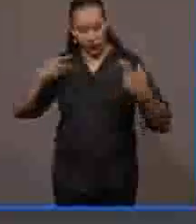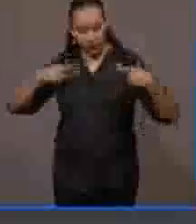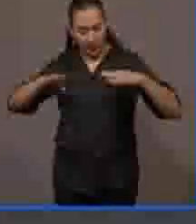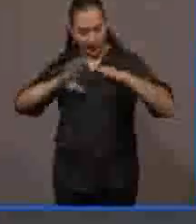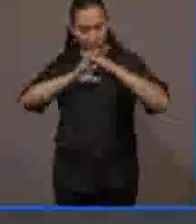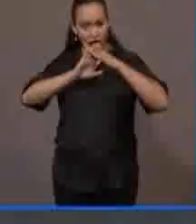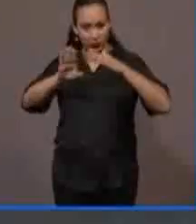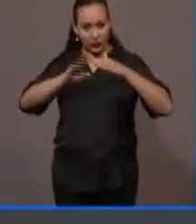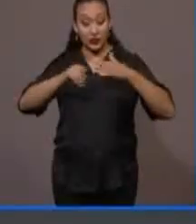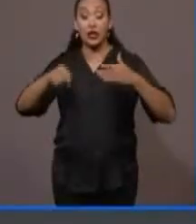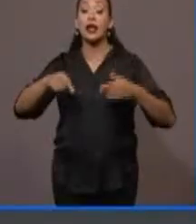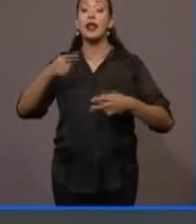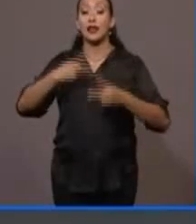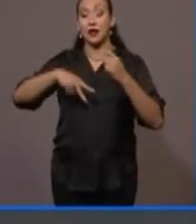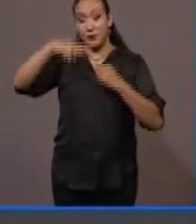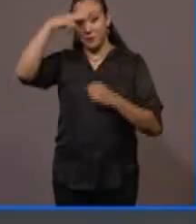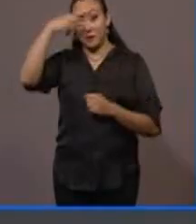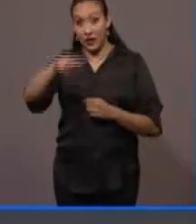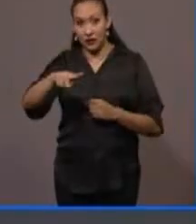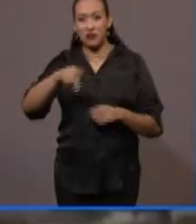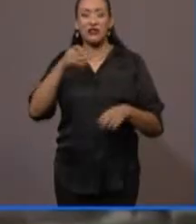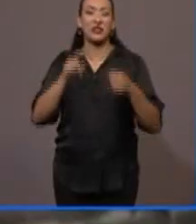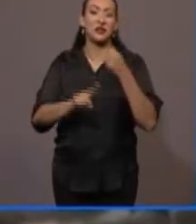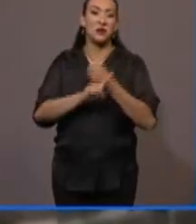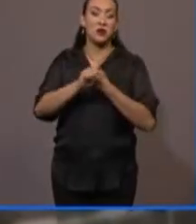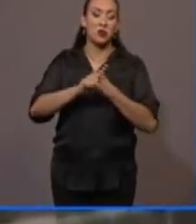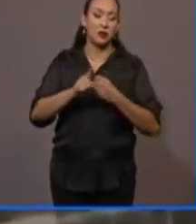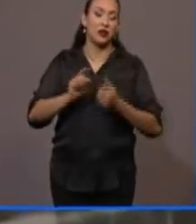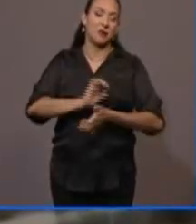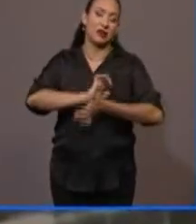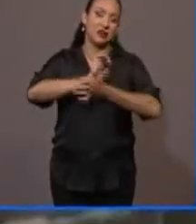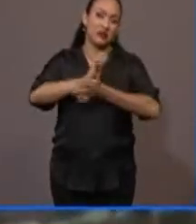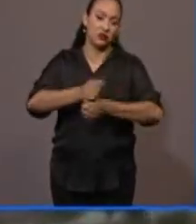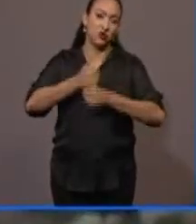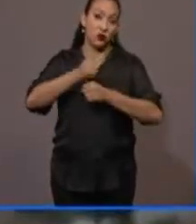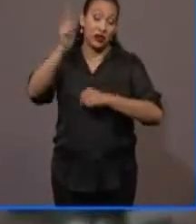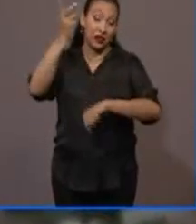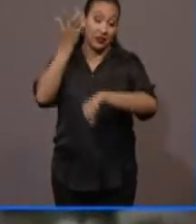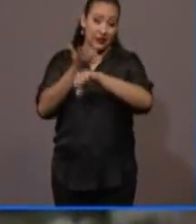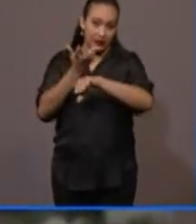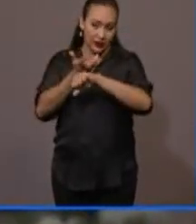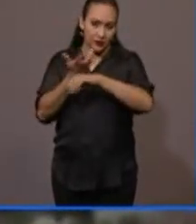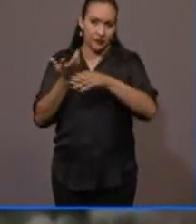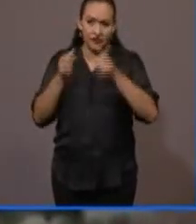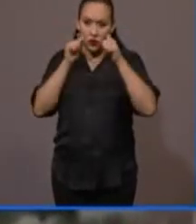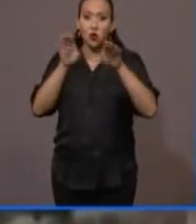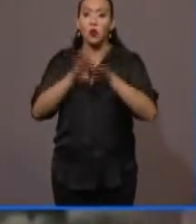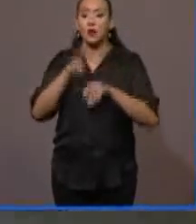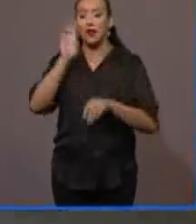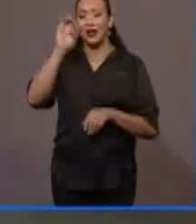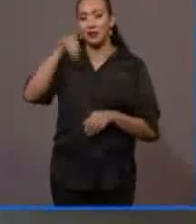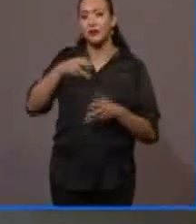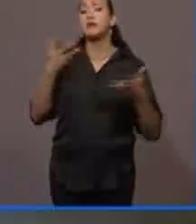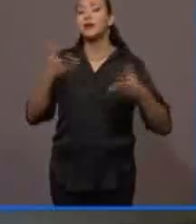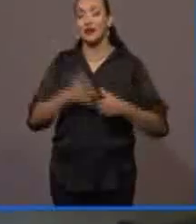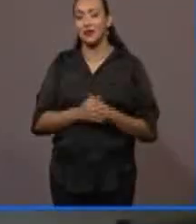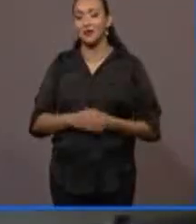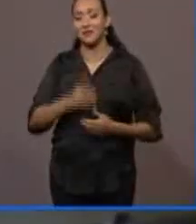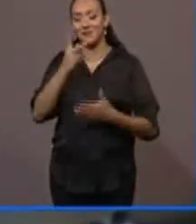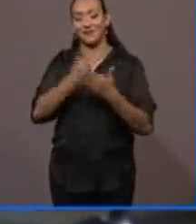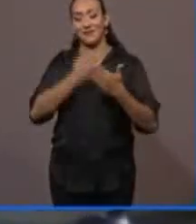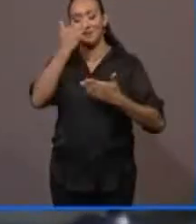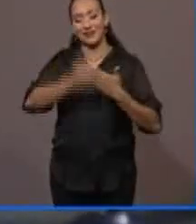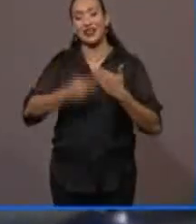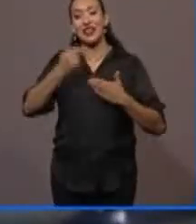personas migrantes de origen mexicano que enfrentan condiciones de vulnerabilidad en Estados Unidos, la UNAM puso en marcha el